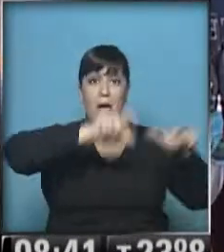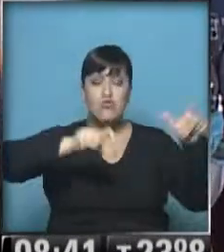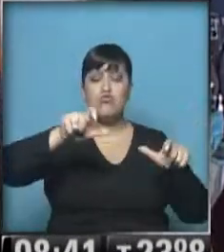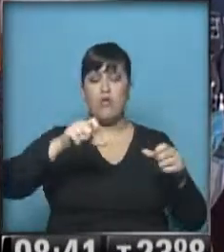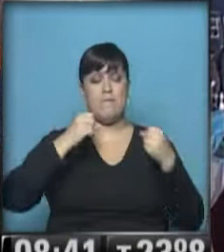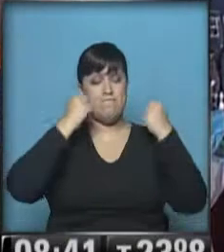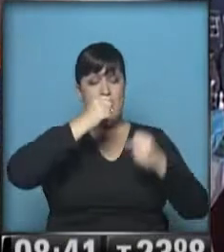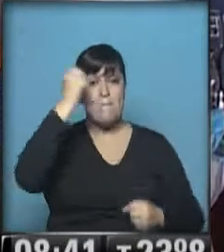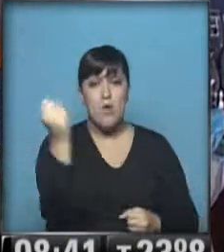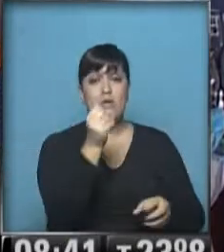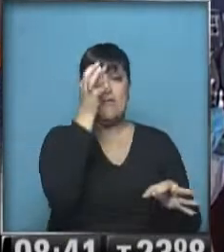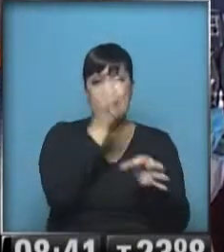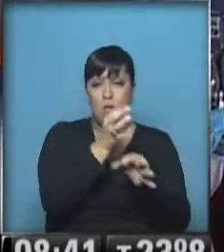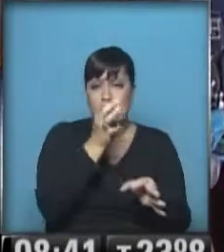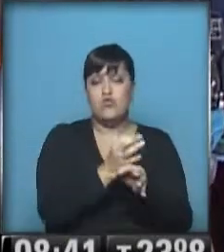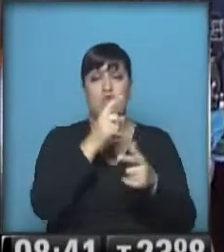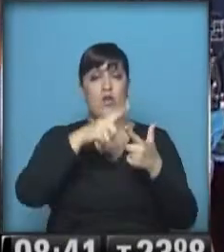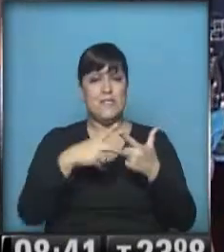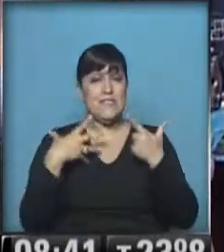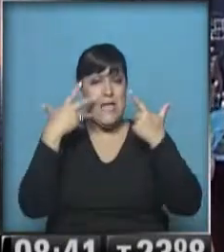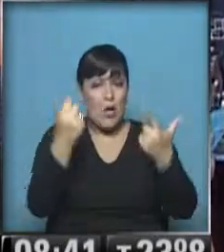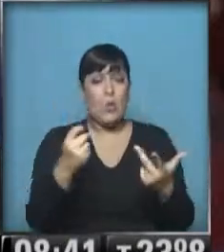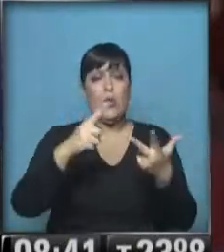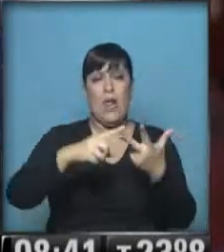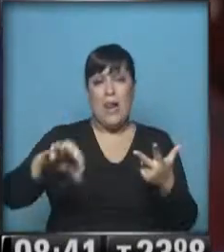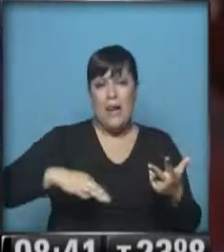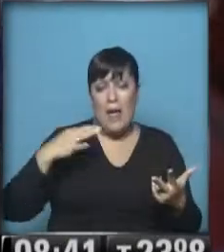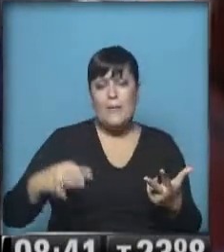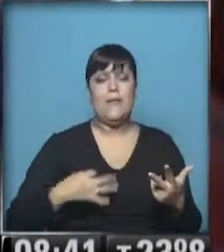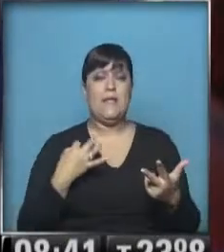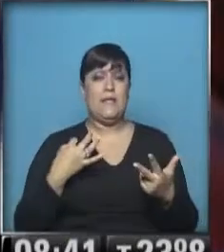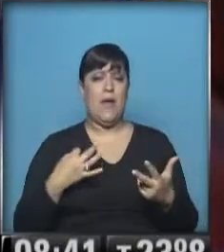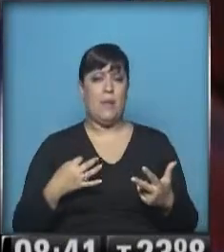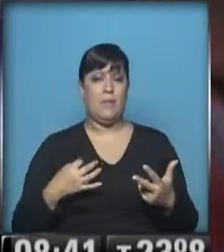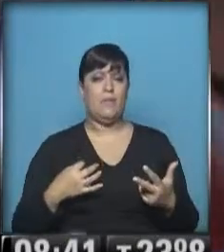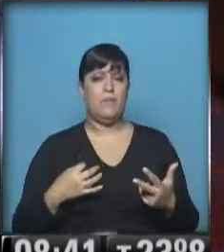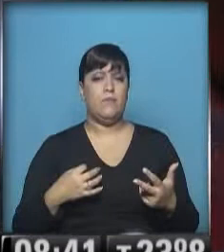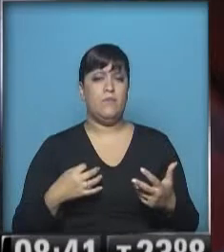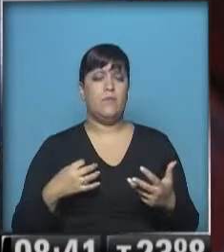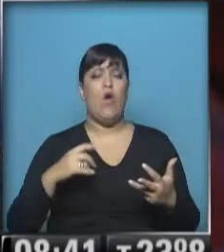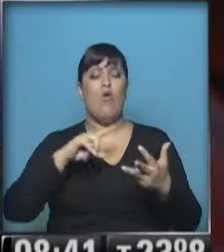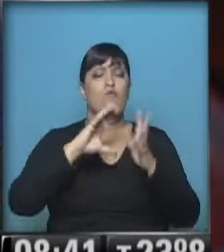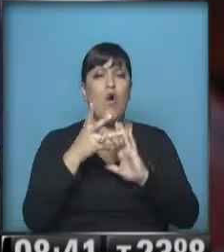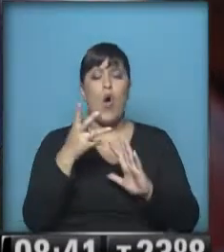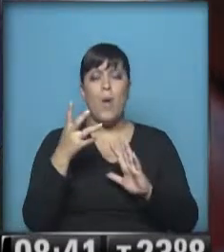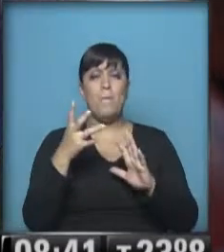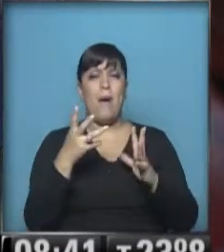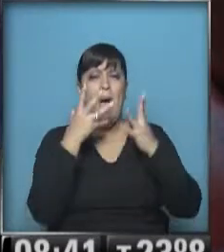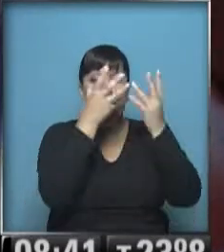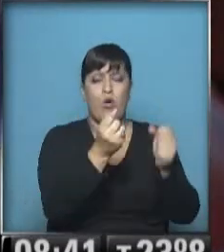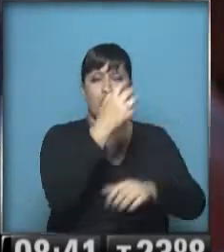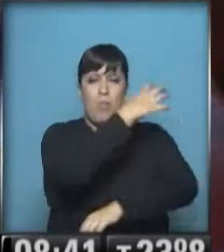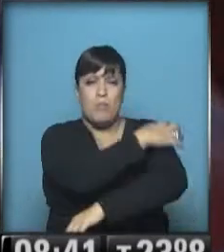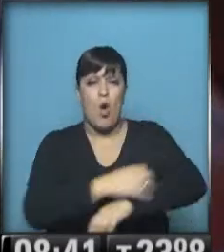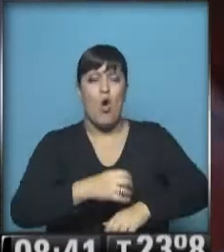la educación, la salud, la vida, la vista de los pobres de la tierra, de los trabajadores,